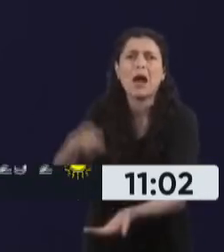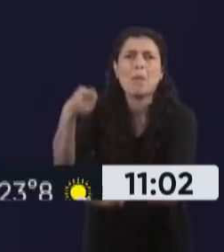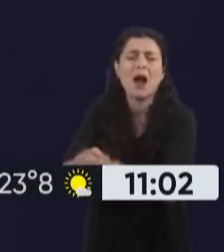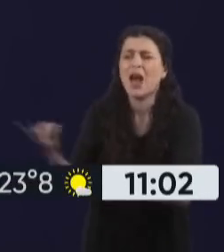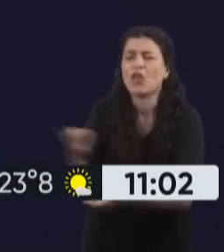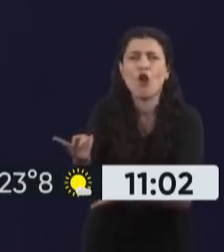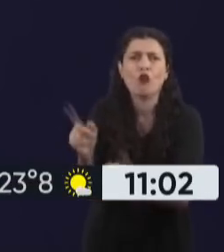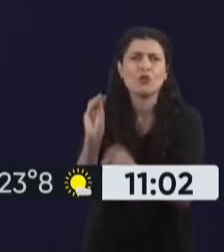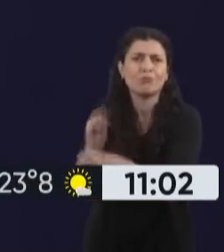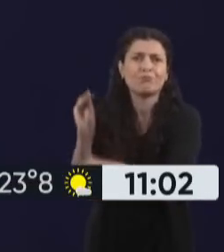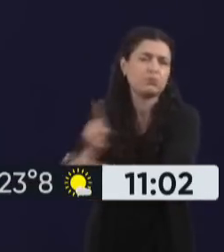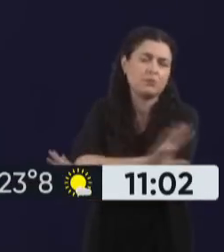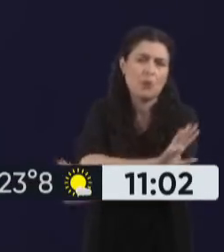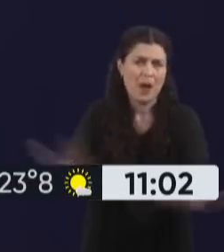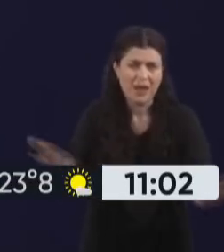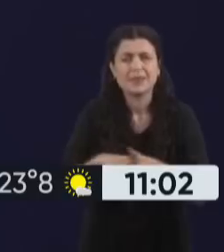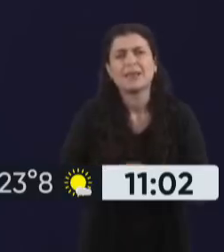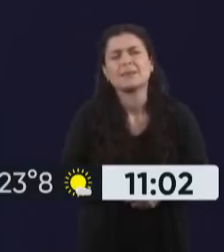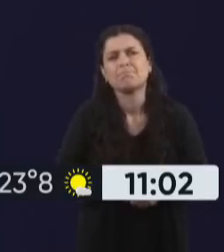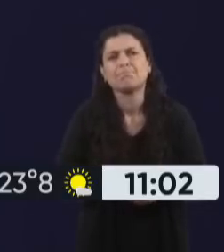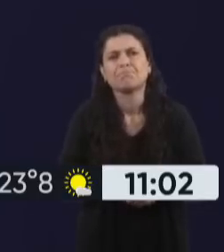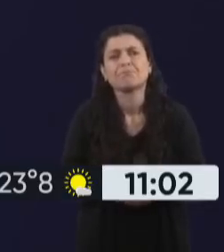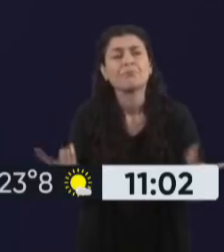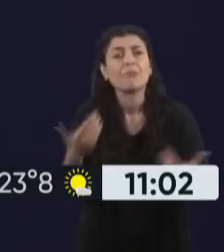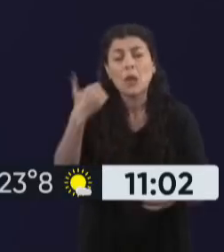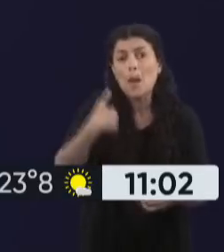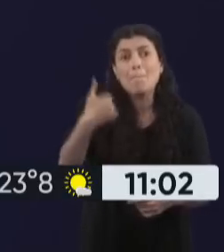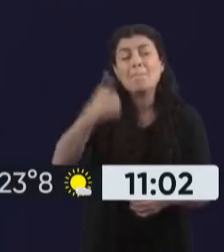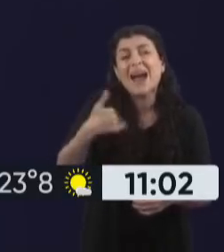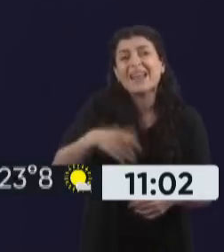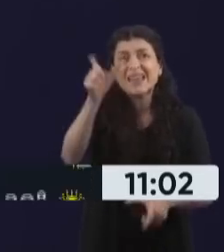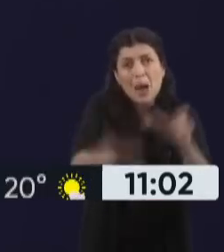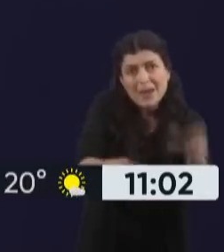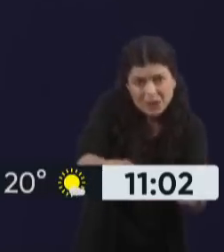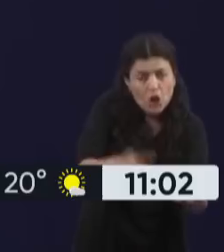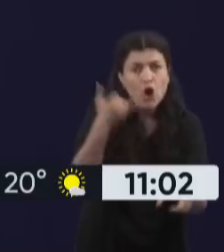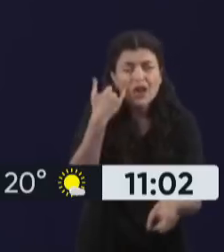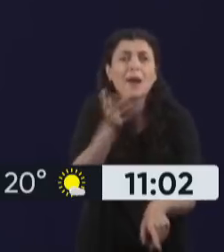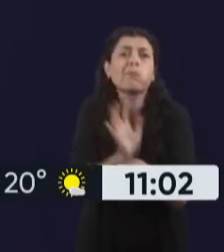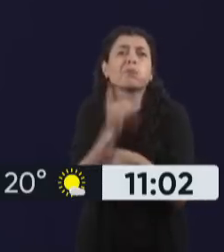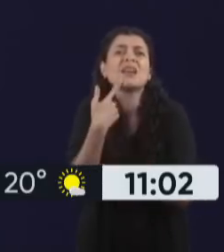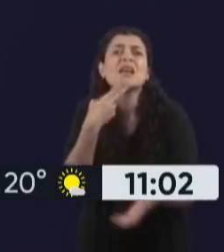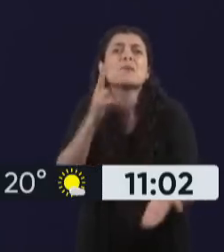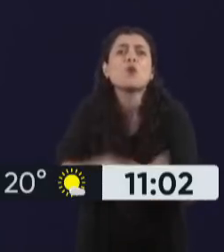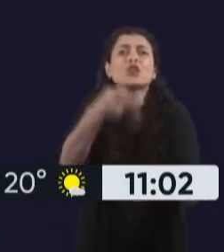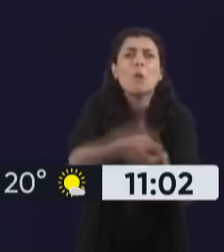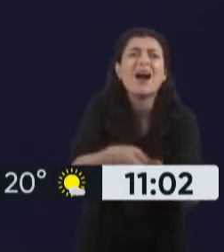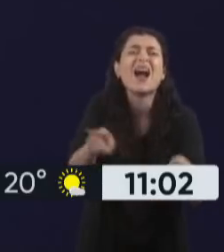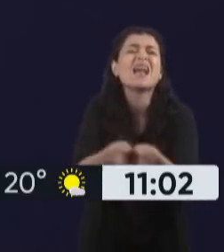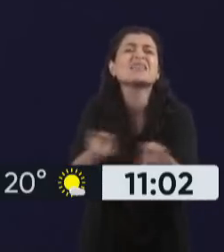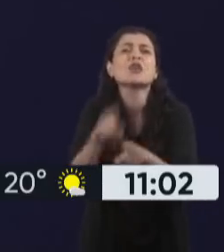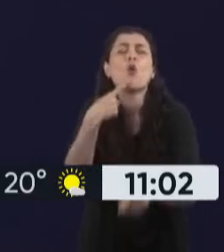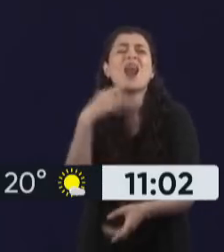recordar que una tarea duplicada significa que los argentinos pagan de su bolsillo el sueldo de dos empleados que hacen lo mismo, lo cual